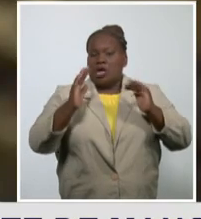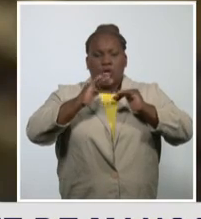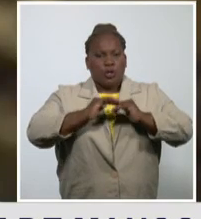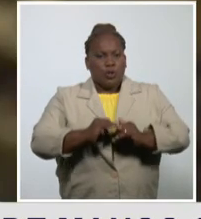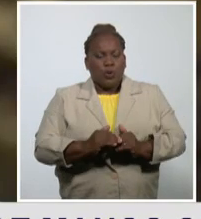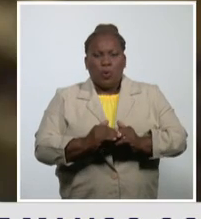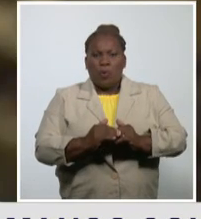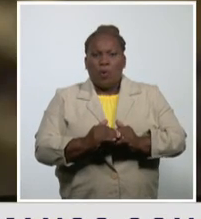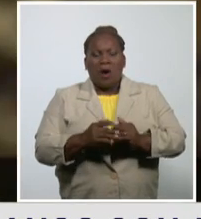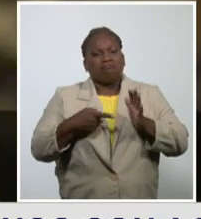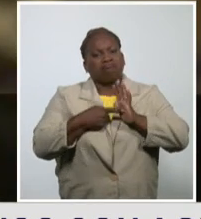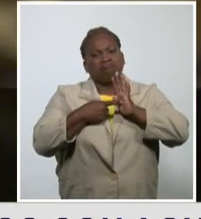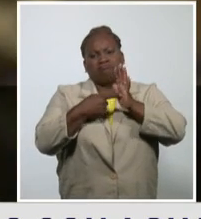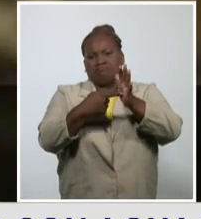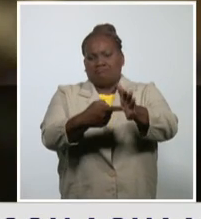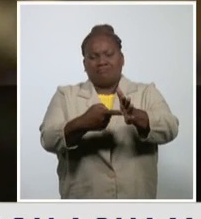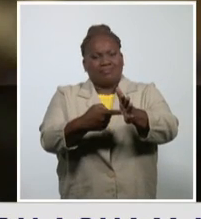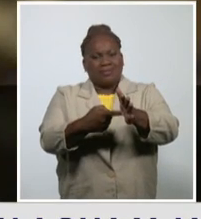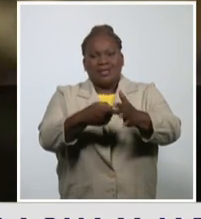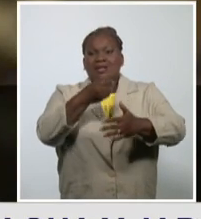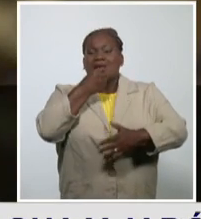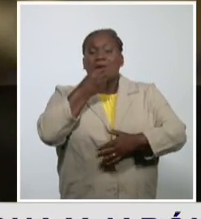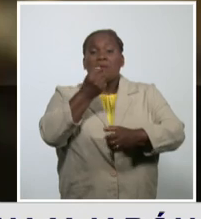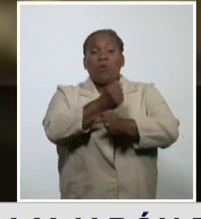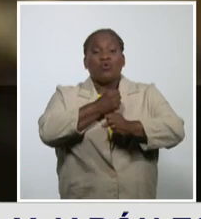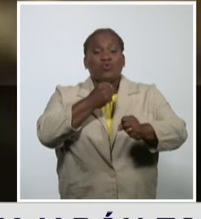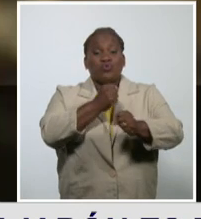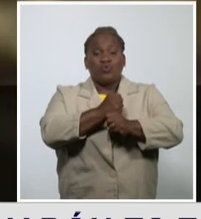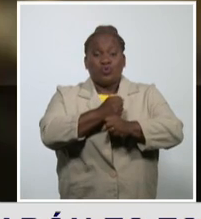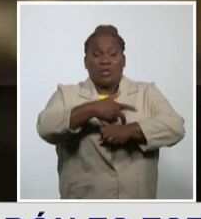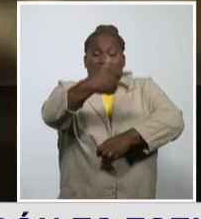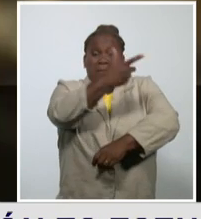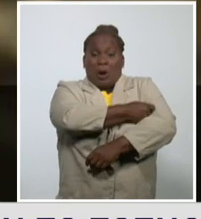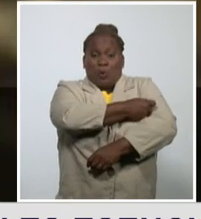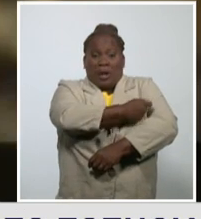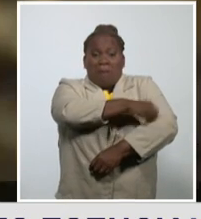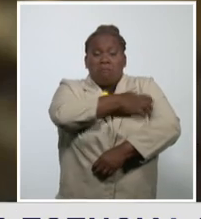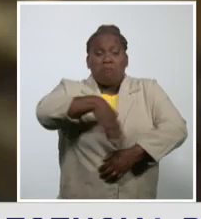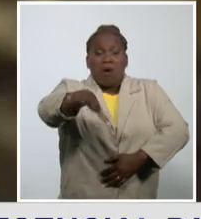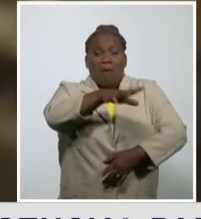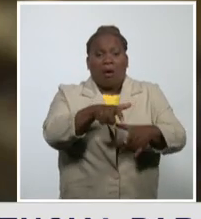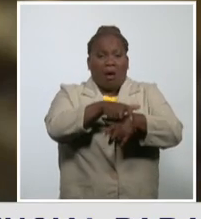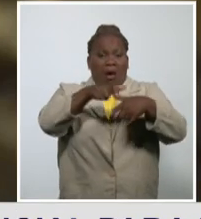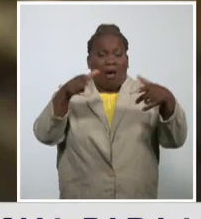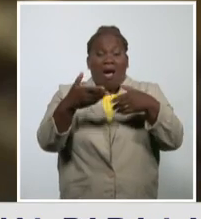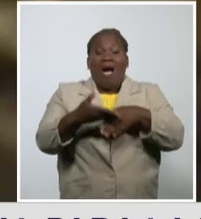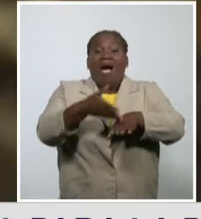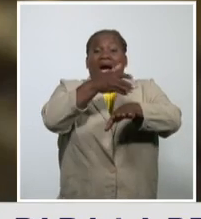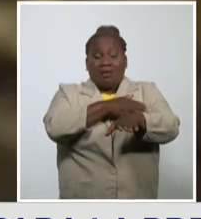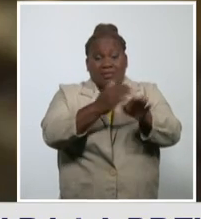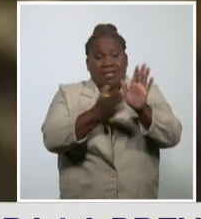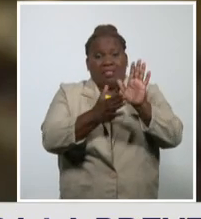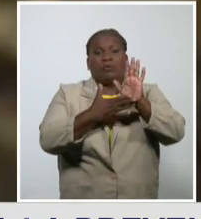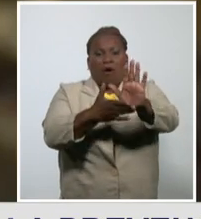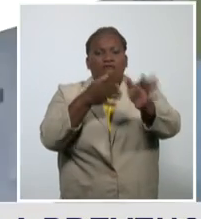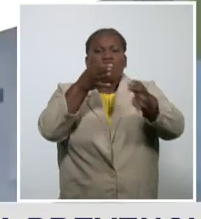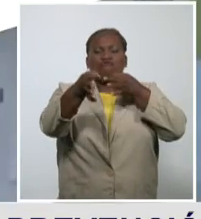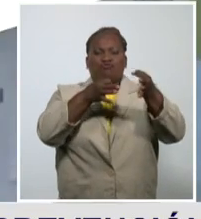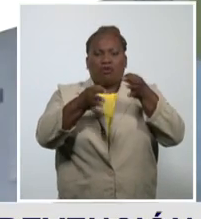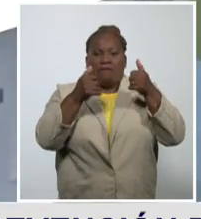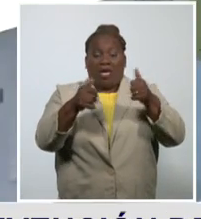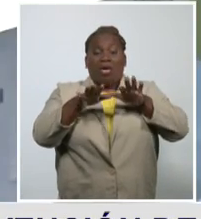ninguna sugerencia de que vamos a comenzar a usar esta vacuna en una población más amplia antes de demostrar que realmente funciona y evita